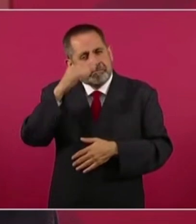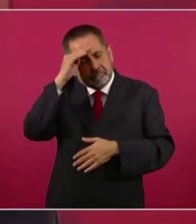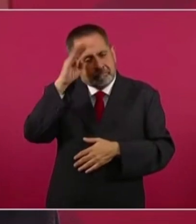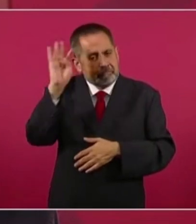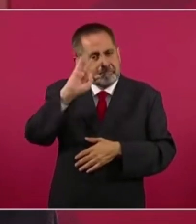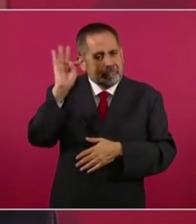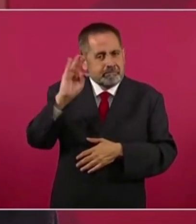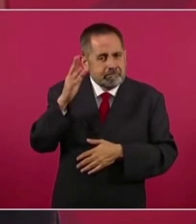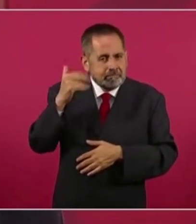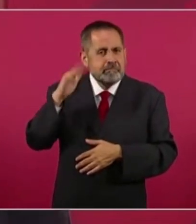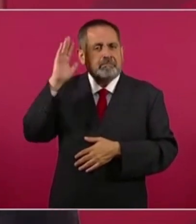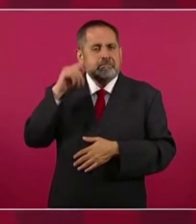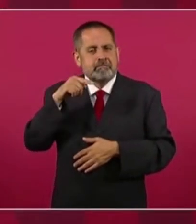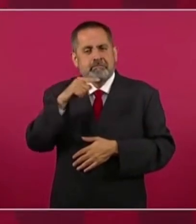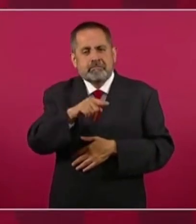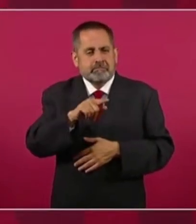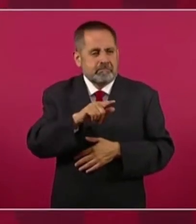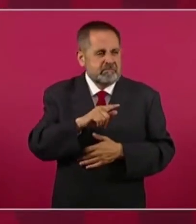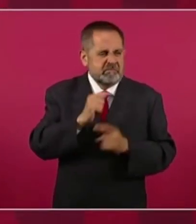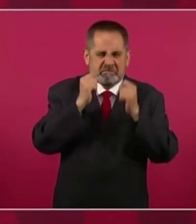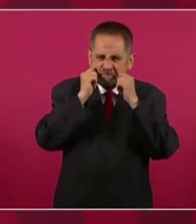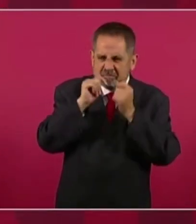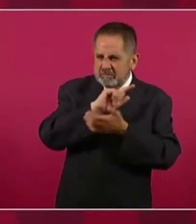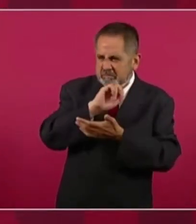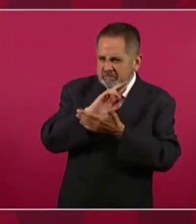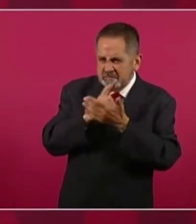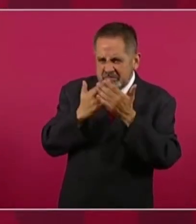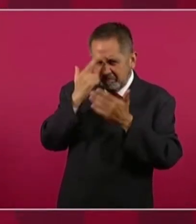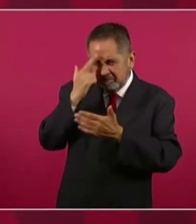pudo haber sido algo deliberado.